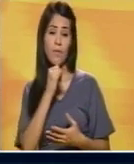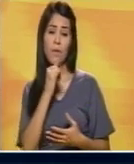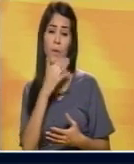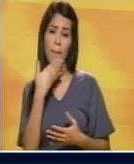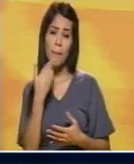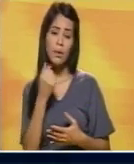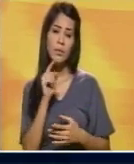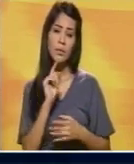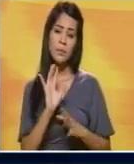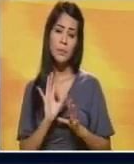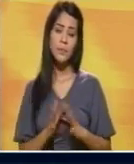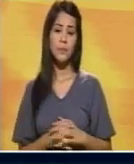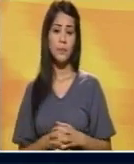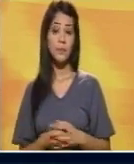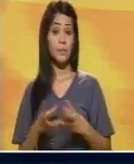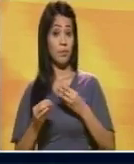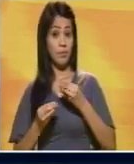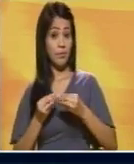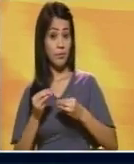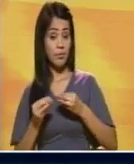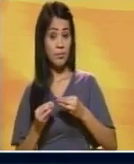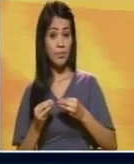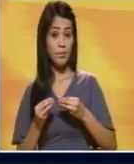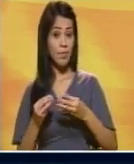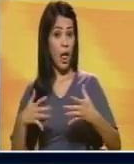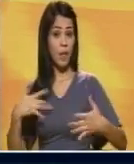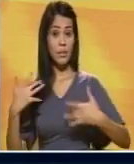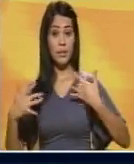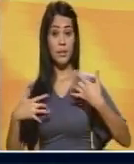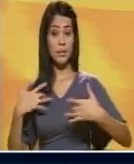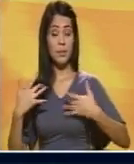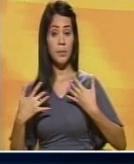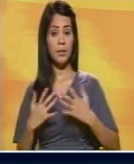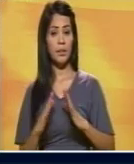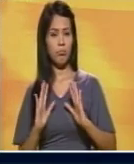es hacer una